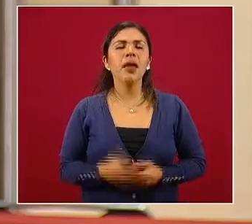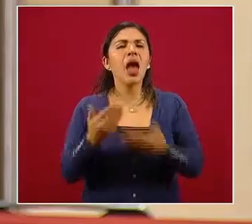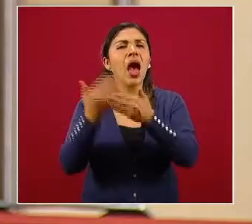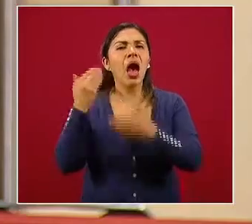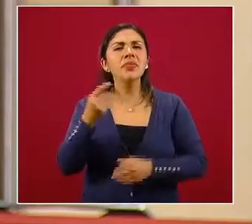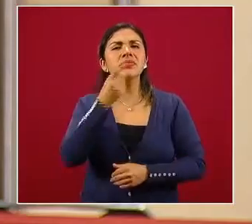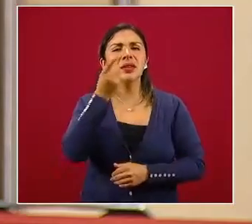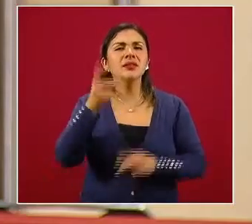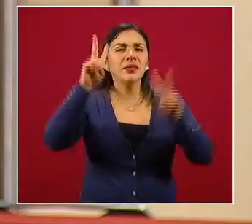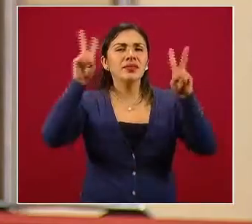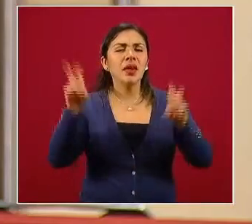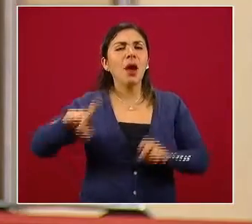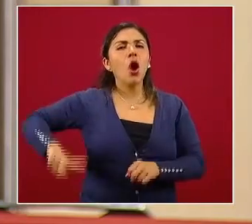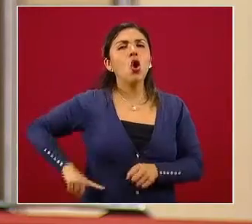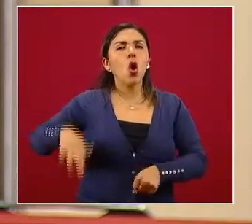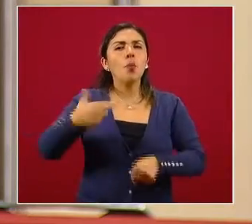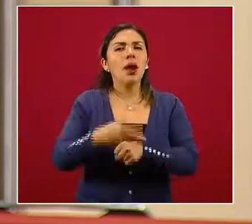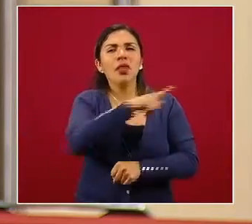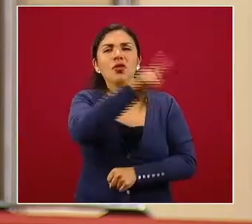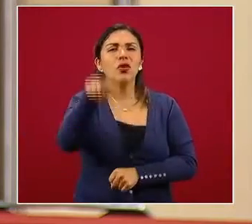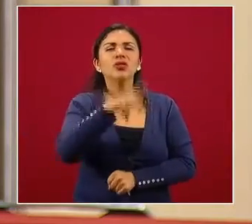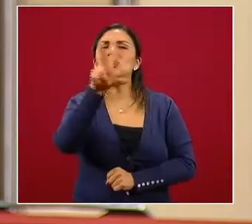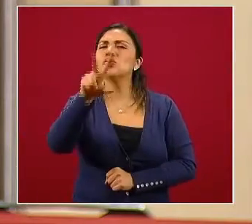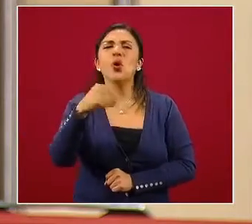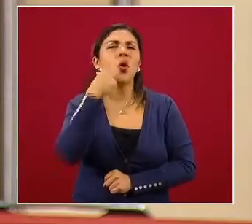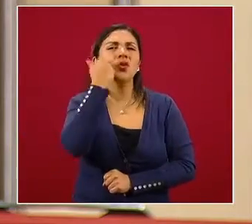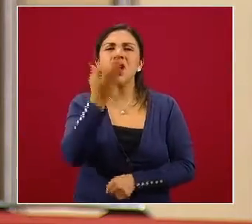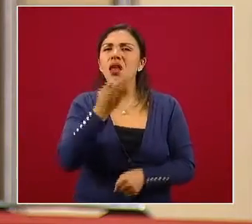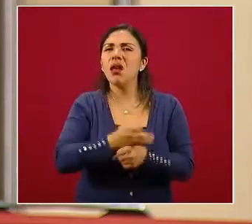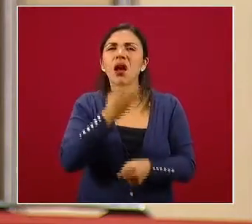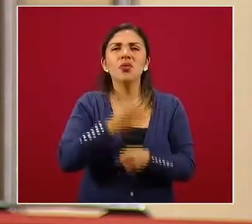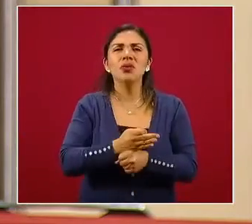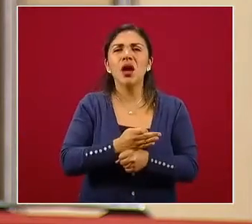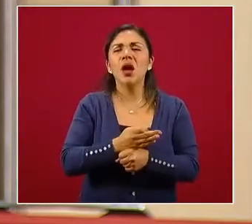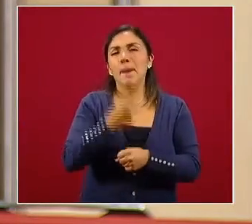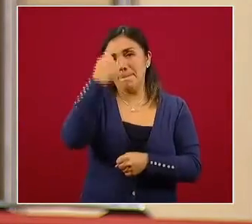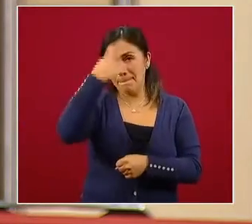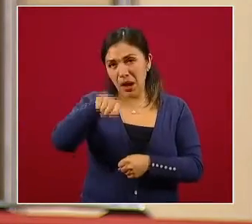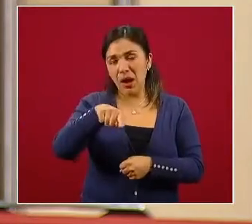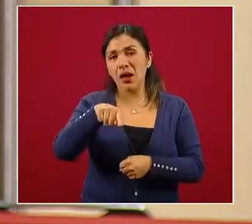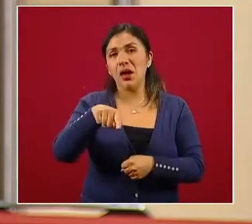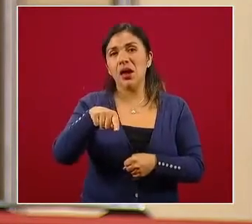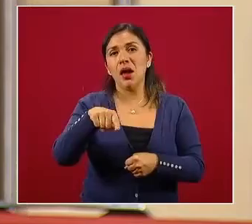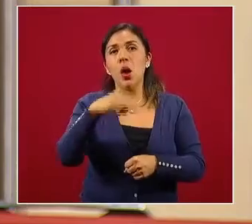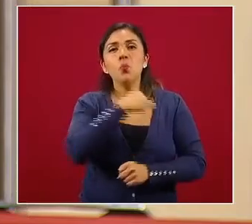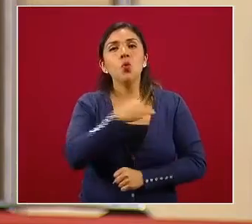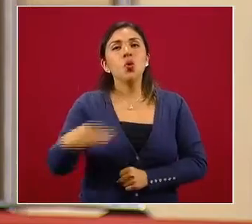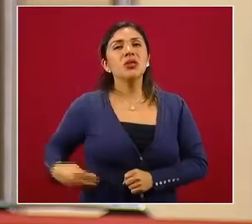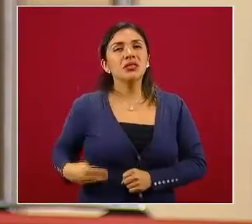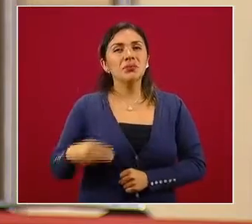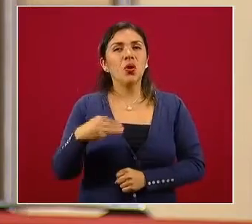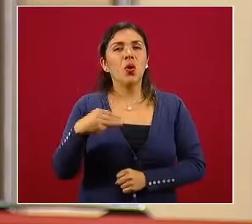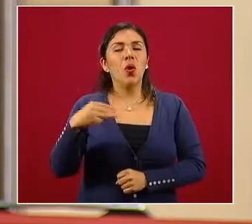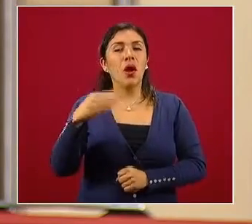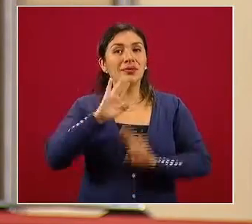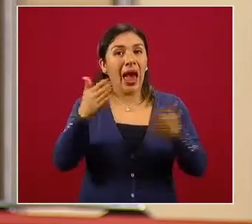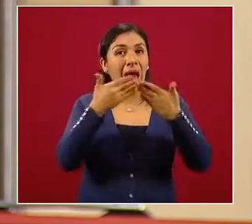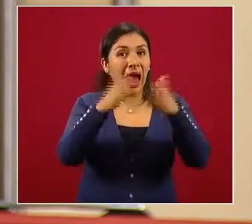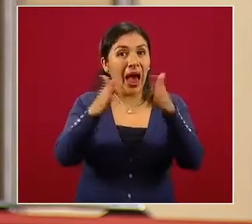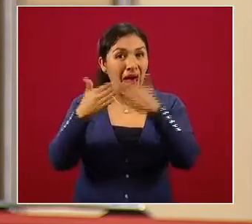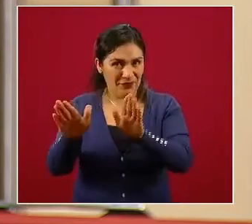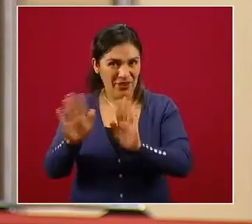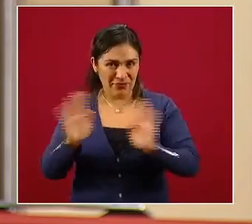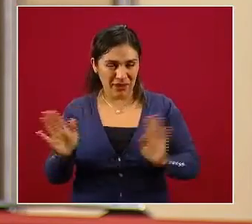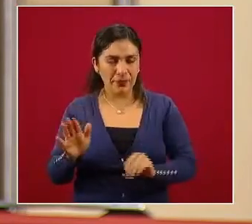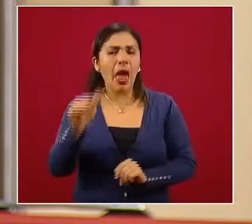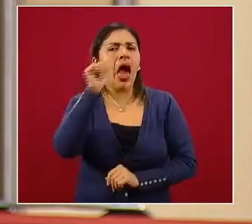estos gobernadores que no quieren entrar precisamente en esta etapa precisamente de los municipios de La Esperanza, pero ayer le